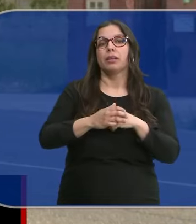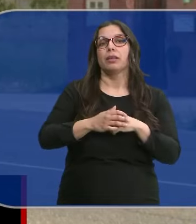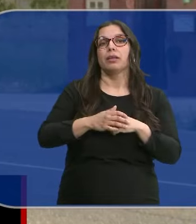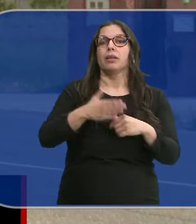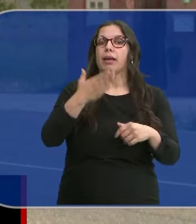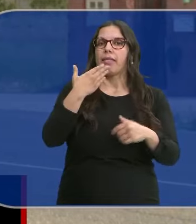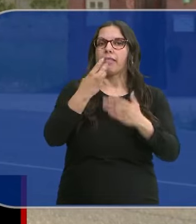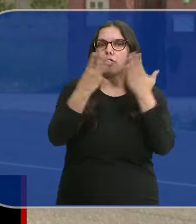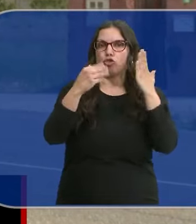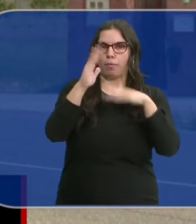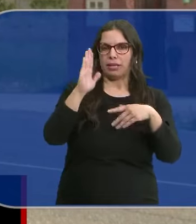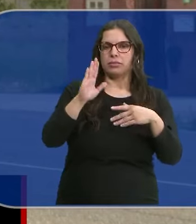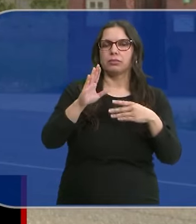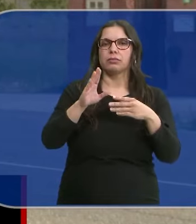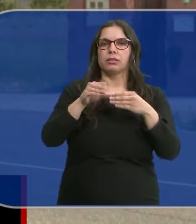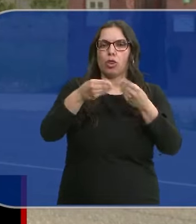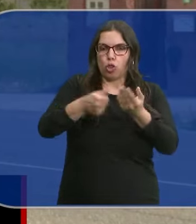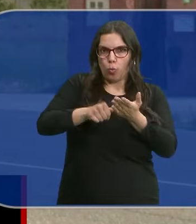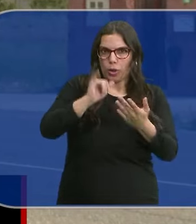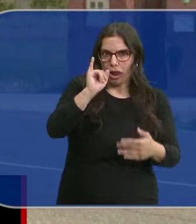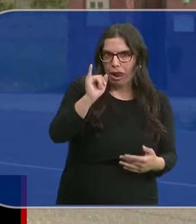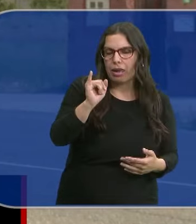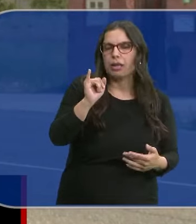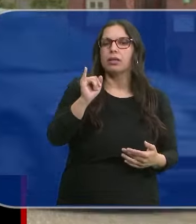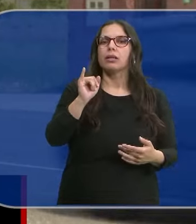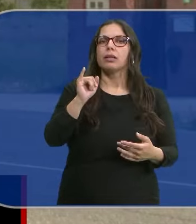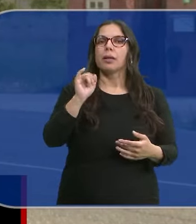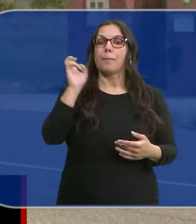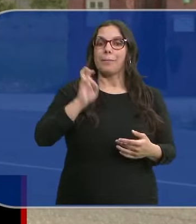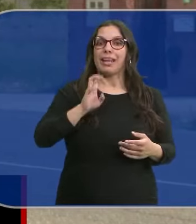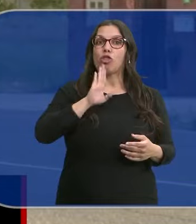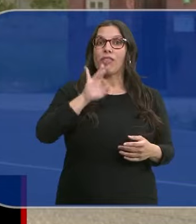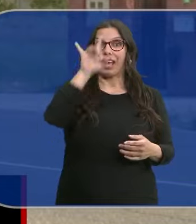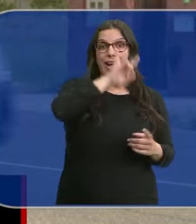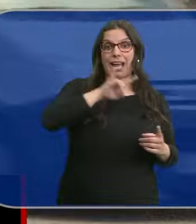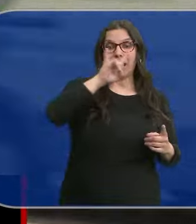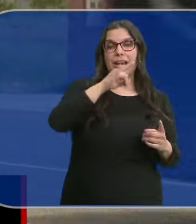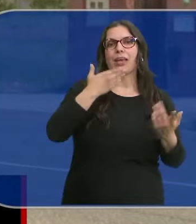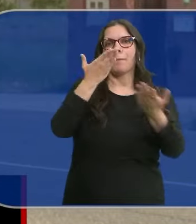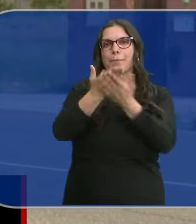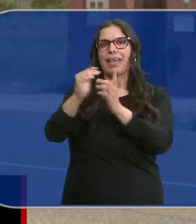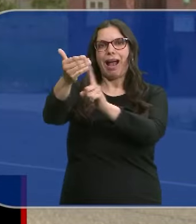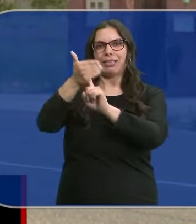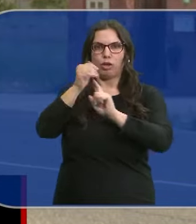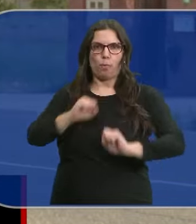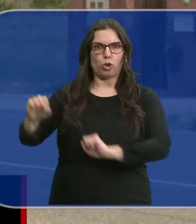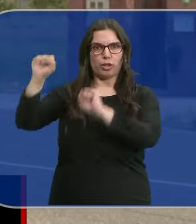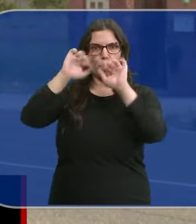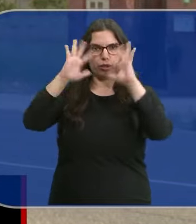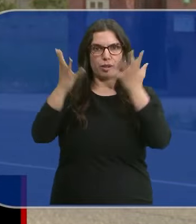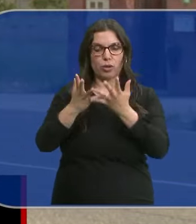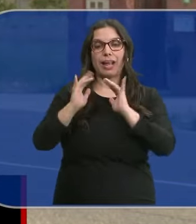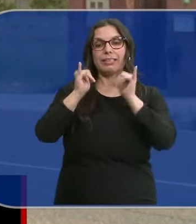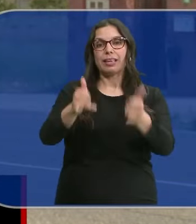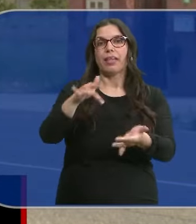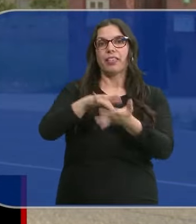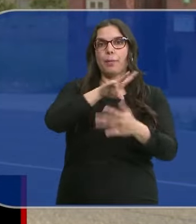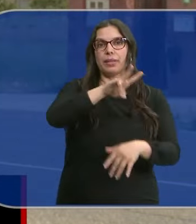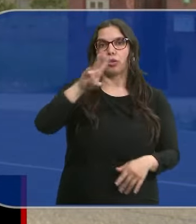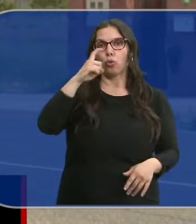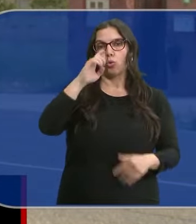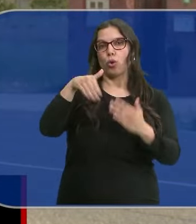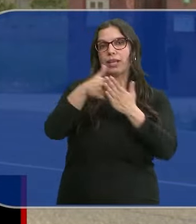de edad, documentados, que llegan desde centros de Canarias y que han solicitado asilo y protección internacional. Llegarán el día 22 de junio y